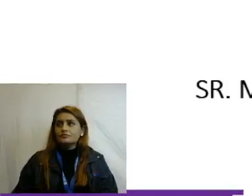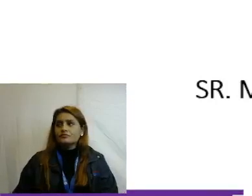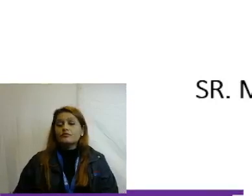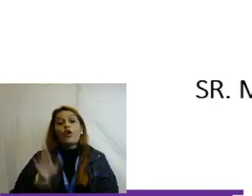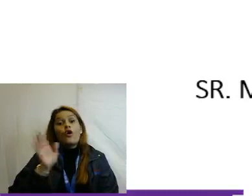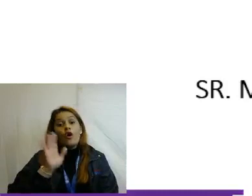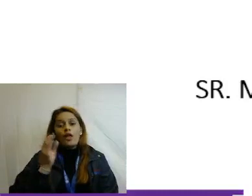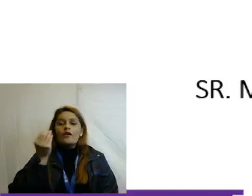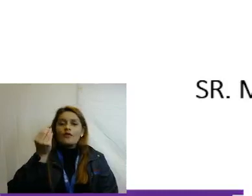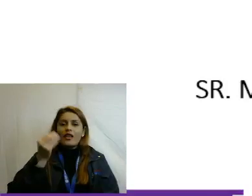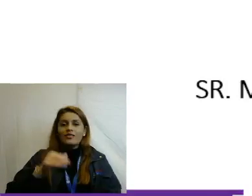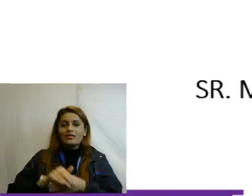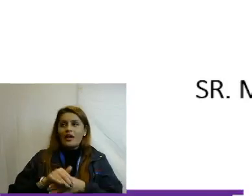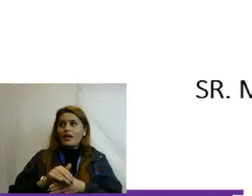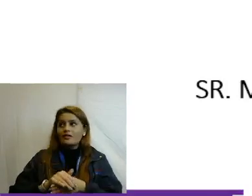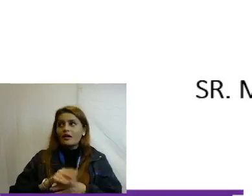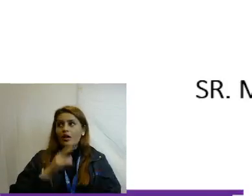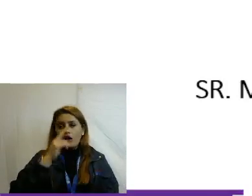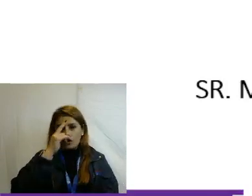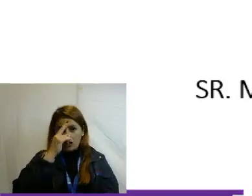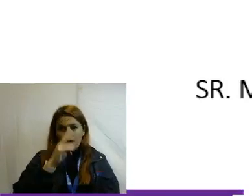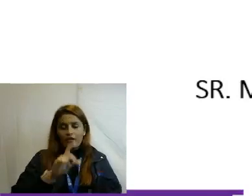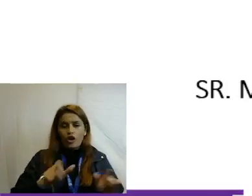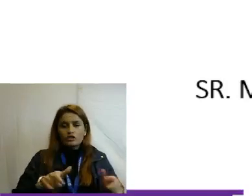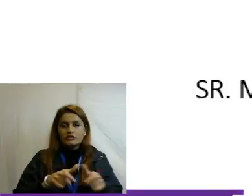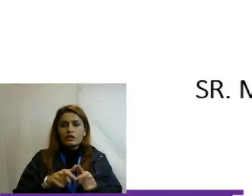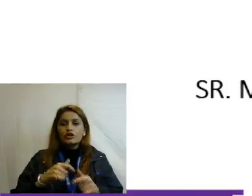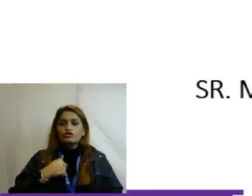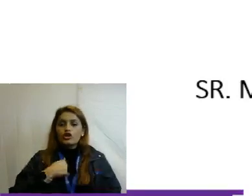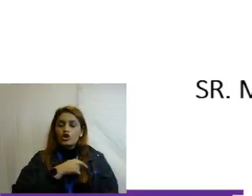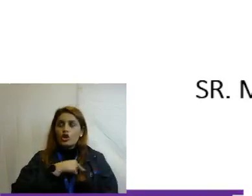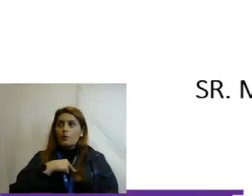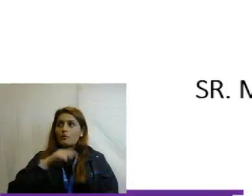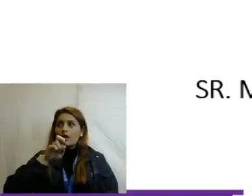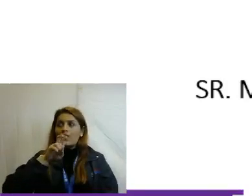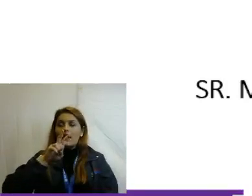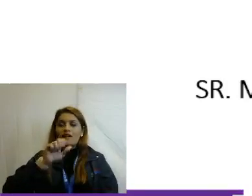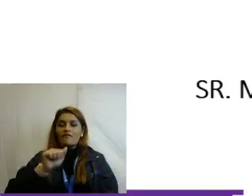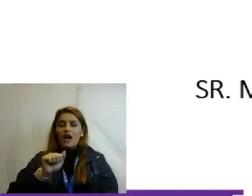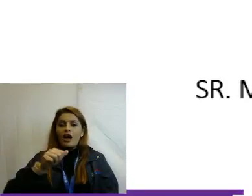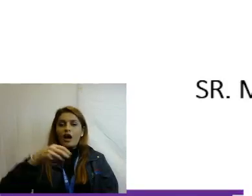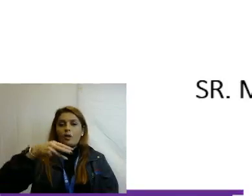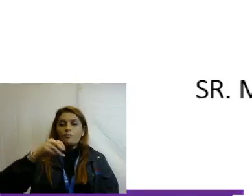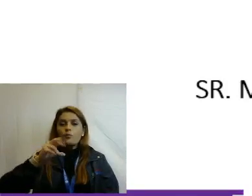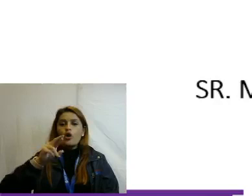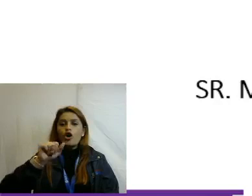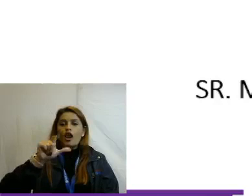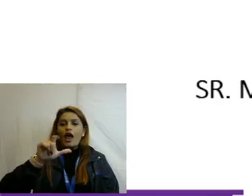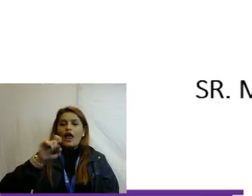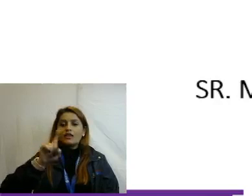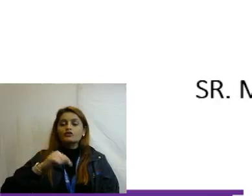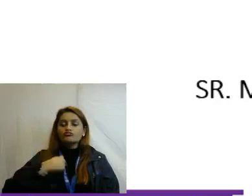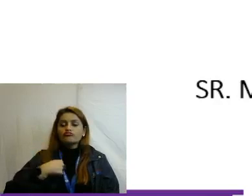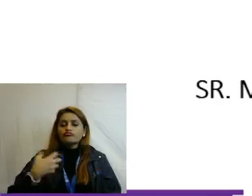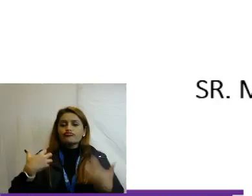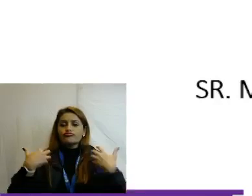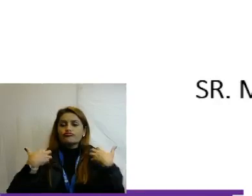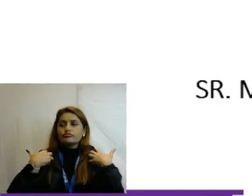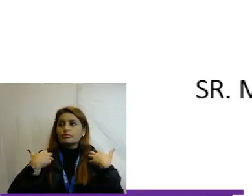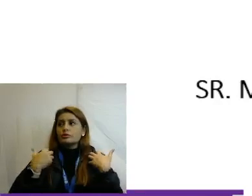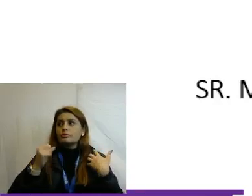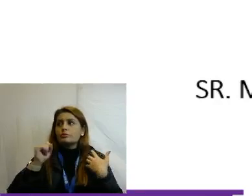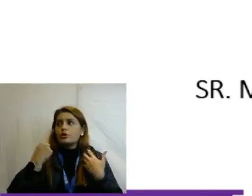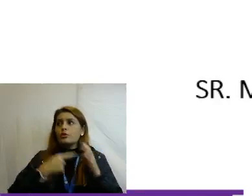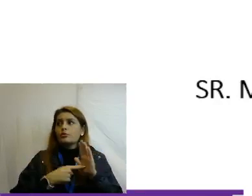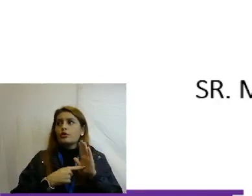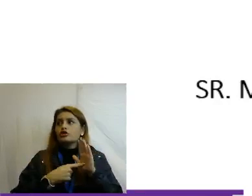Buenas tardes, honorable consejo. Mi nombre es Eva Morales, soy la encargada del Centro Veterinario Municipal. Y esta presentación es para mostrar